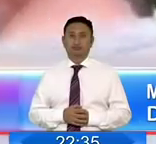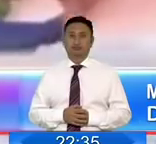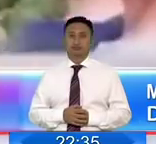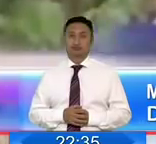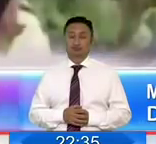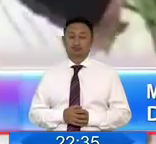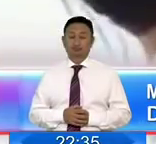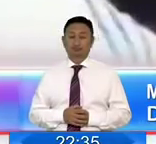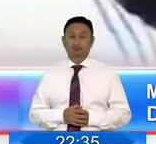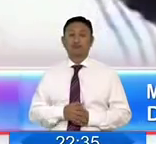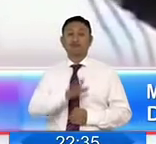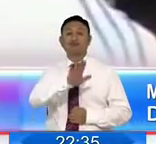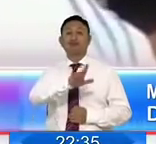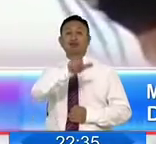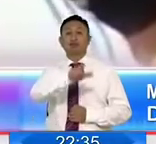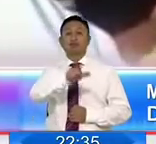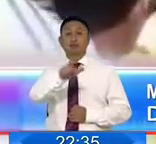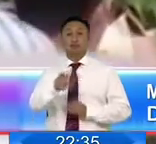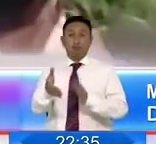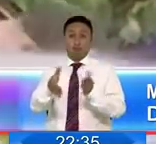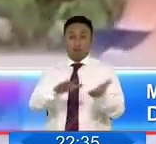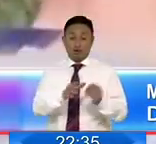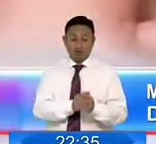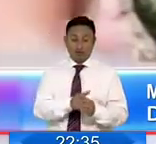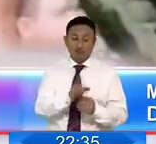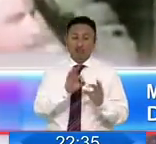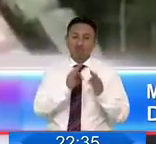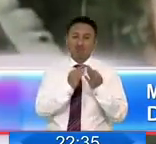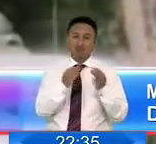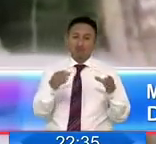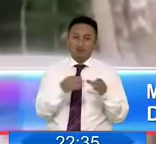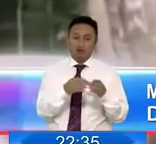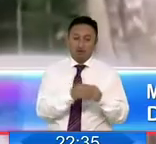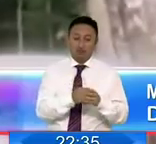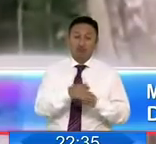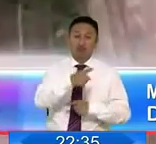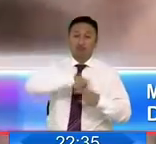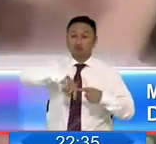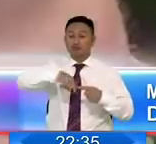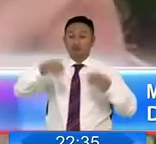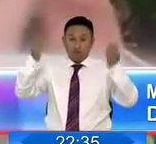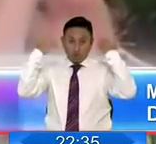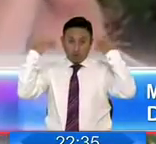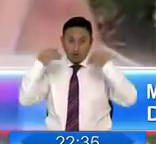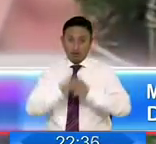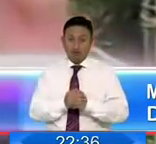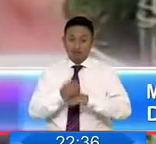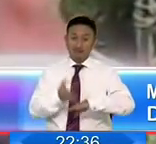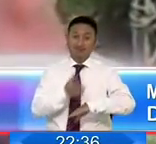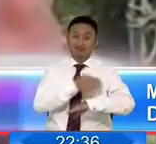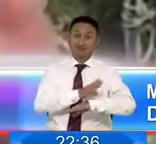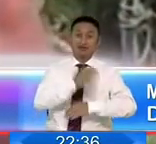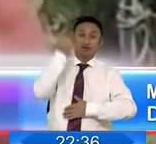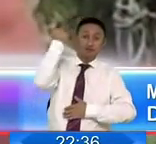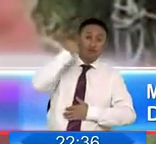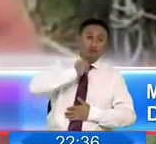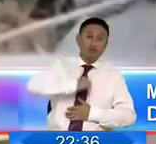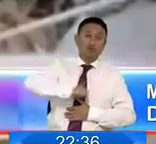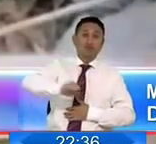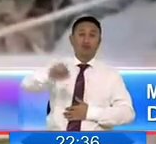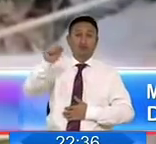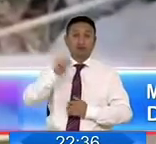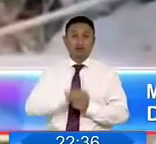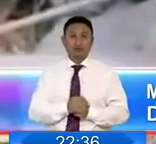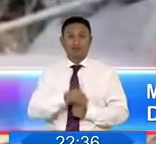Las cinco personas fallecidas eran familiares que regresaban a Guayaquil después de un viaje por el feriado de